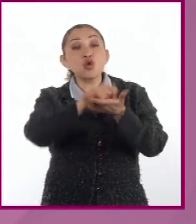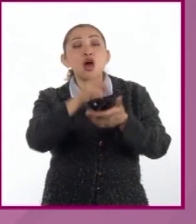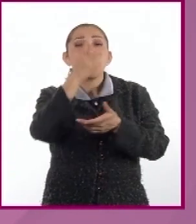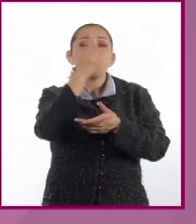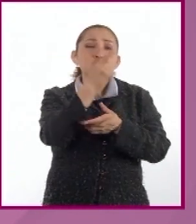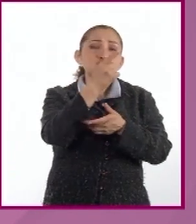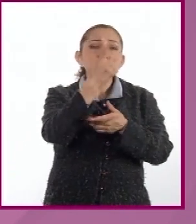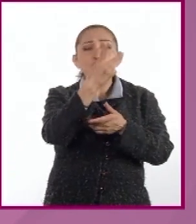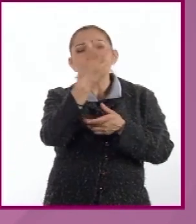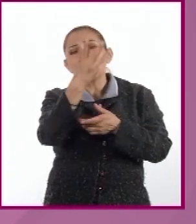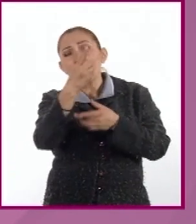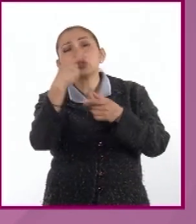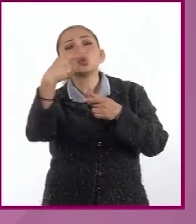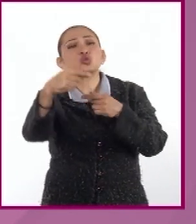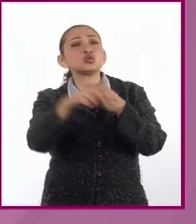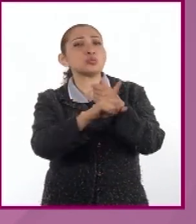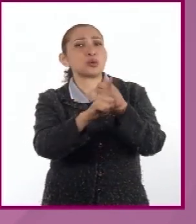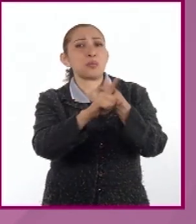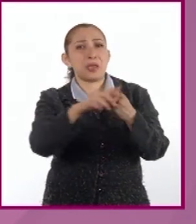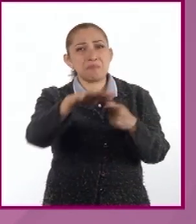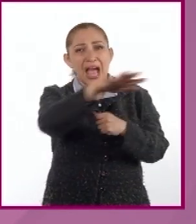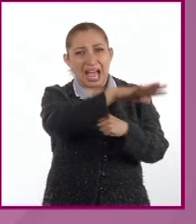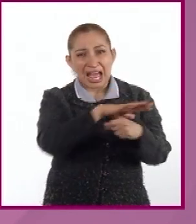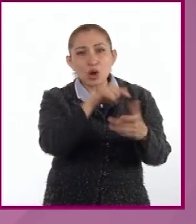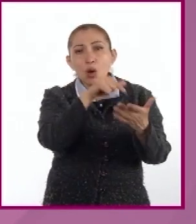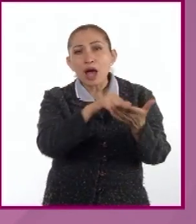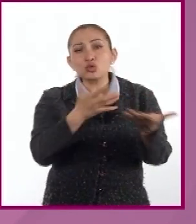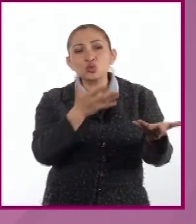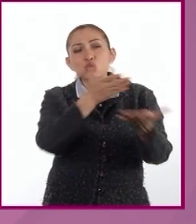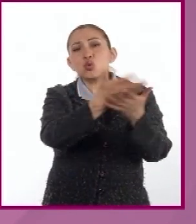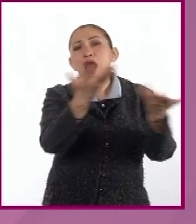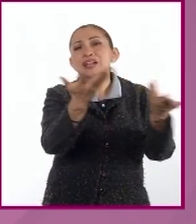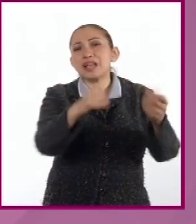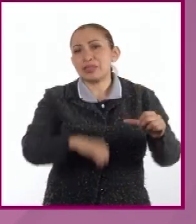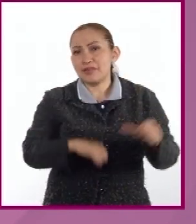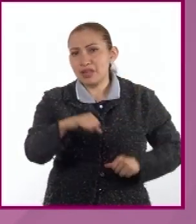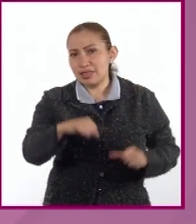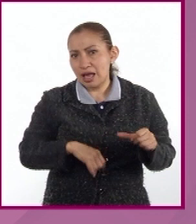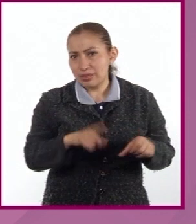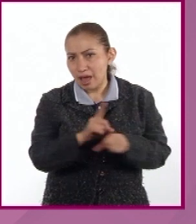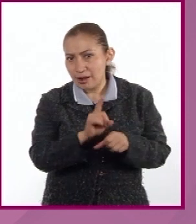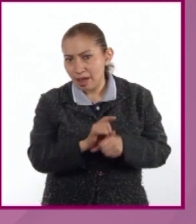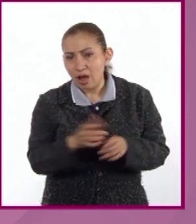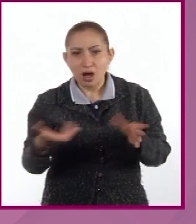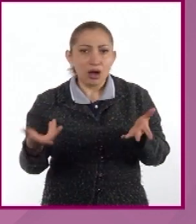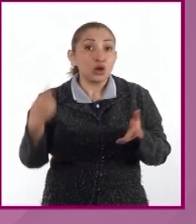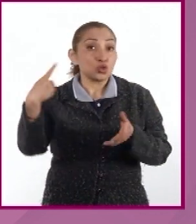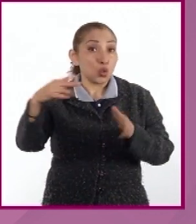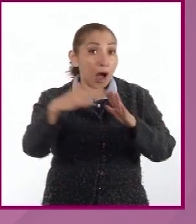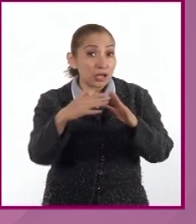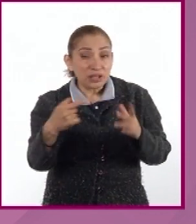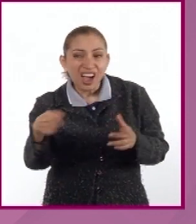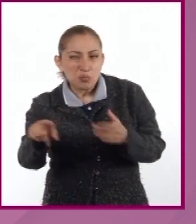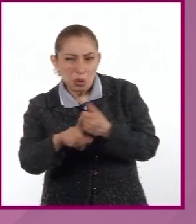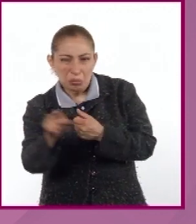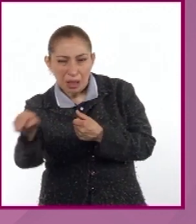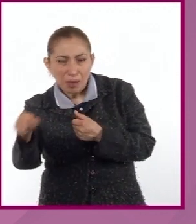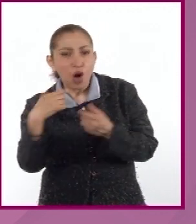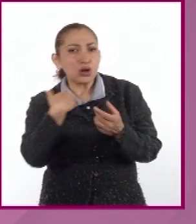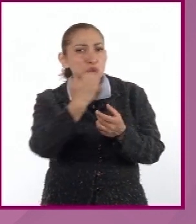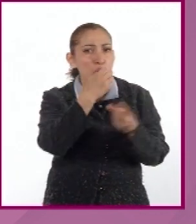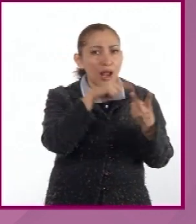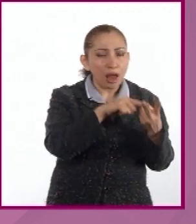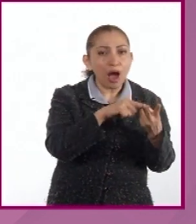3 desafíos que tienen en los espacios en los que desarrollan sus actividades diarias, ya sea en su casa, su